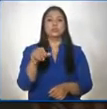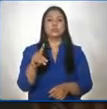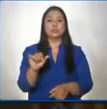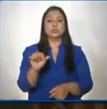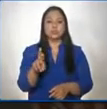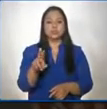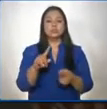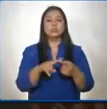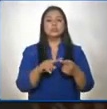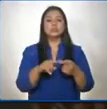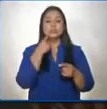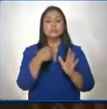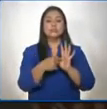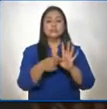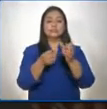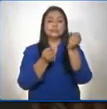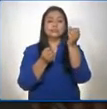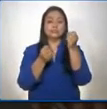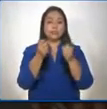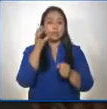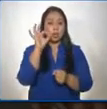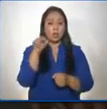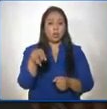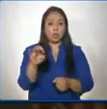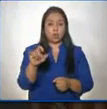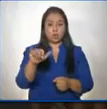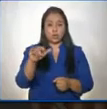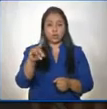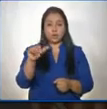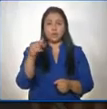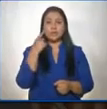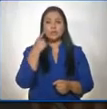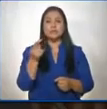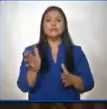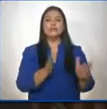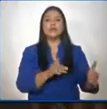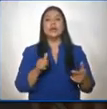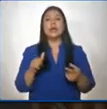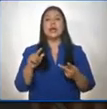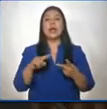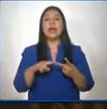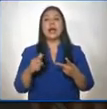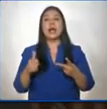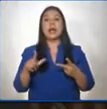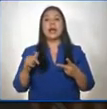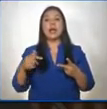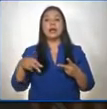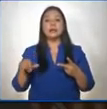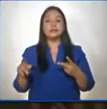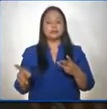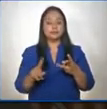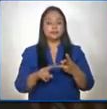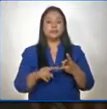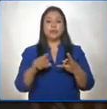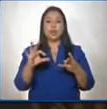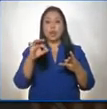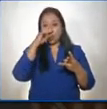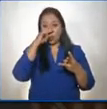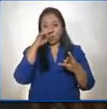señora Oneida Magalí Luna Zúñiga, señor Alan Eduardo Cabrera Zacaichot y señor Otto Rodolfo